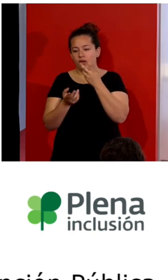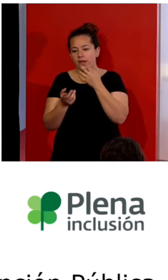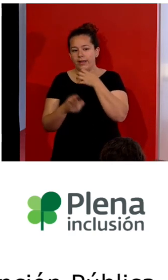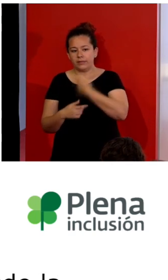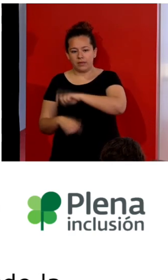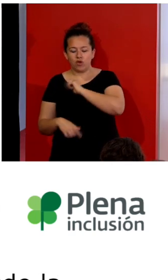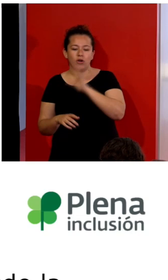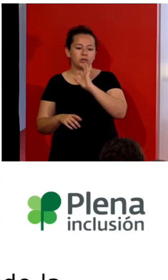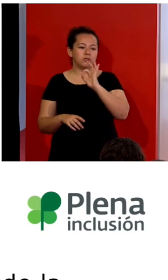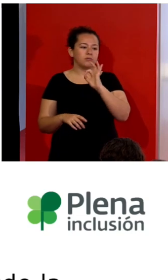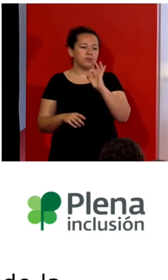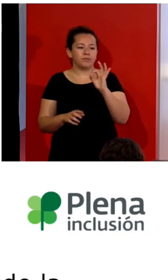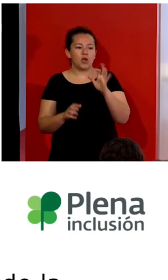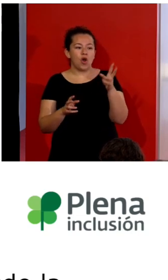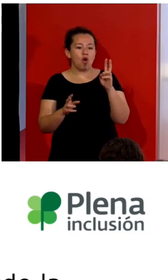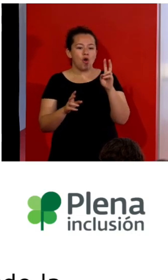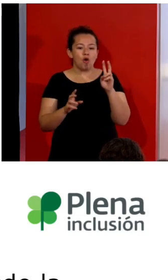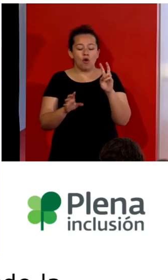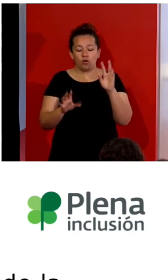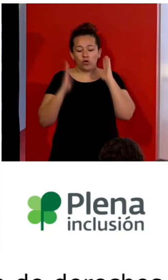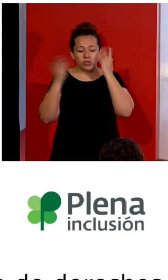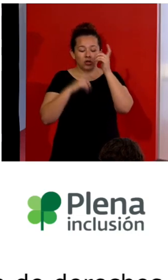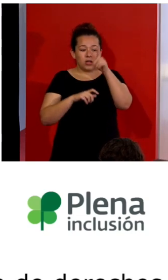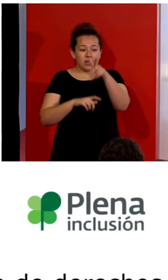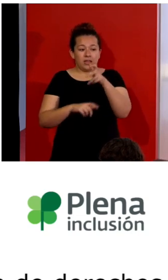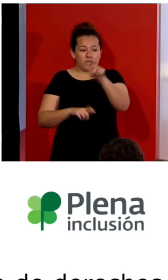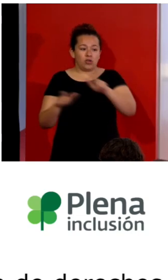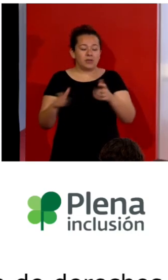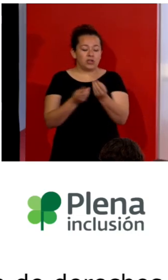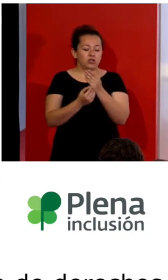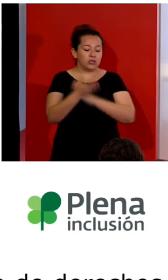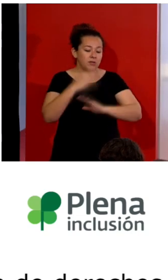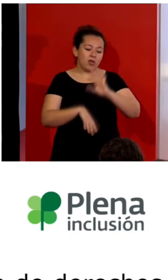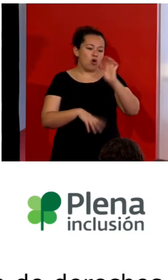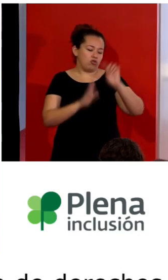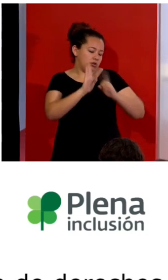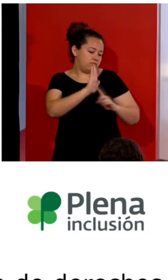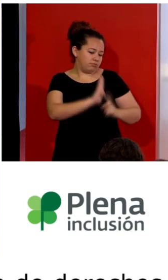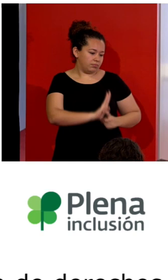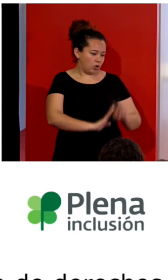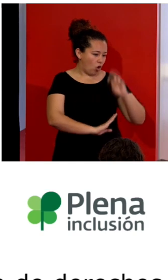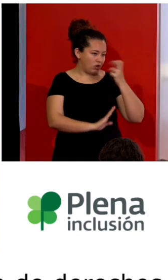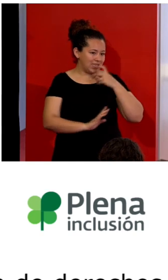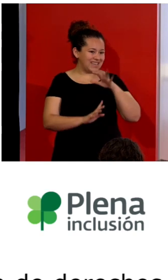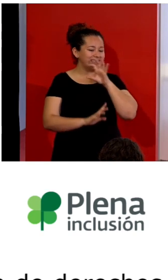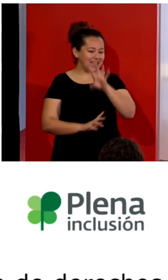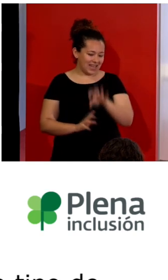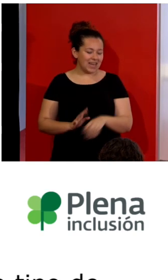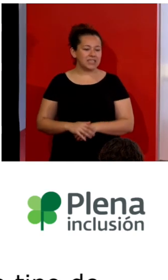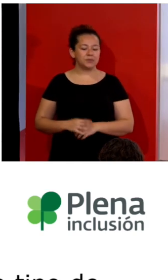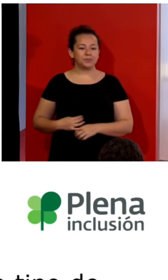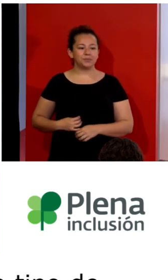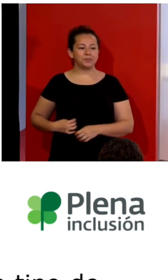Personas de Derechos de Personas con Discapacidad o otro tipo de legislaciones estatales y